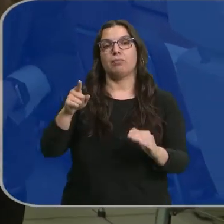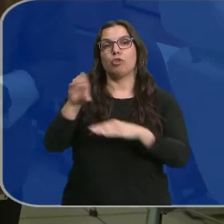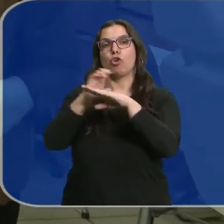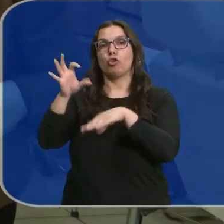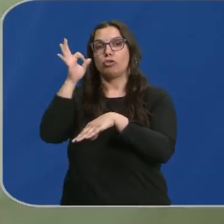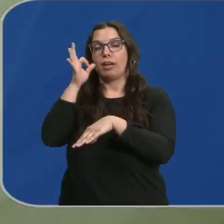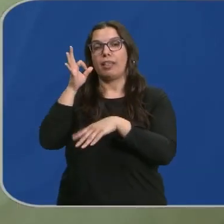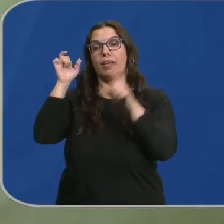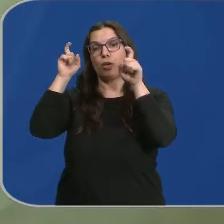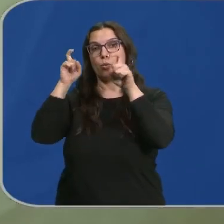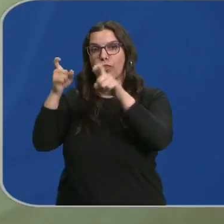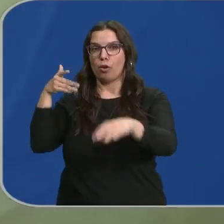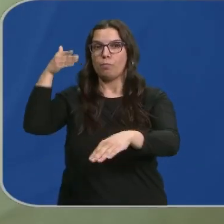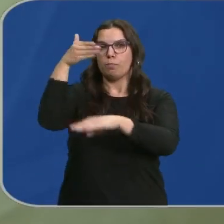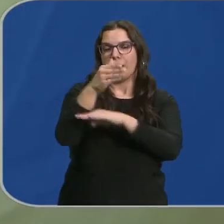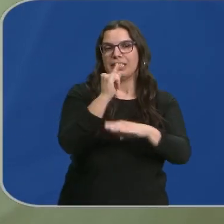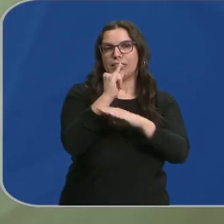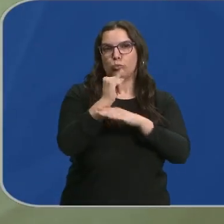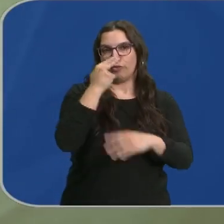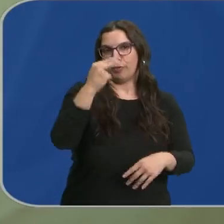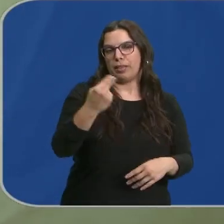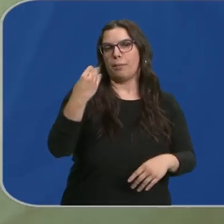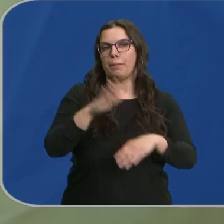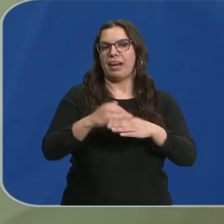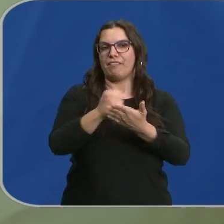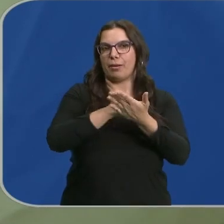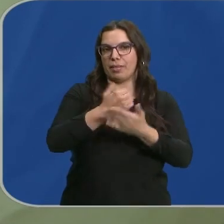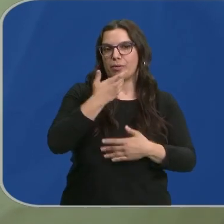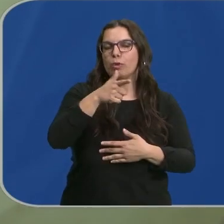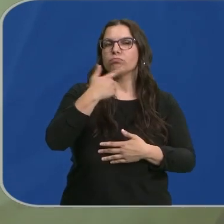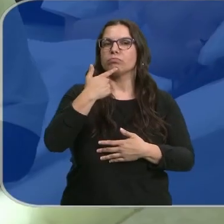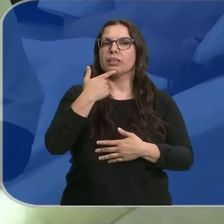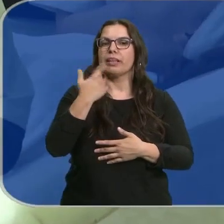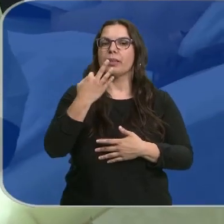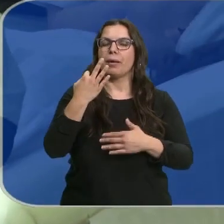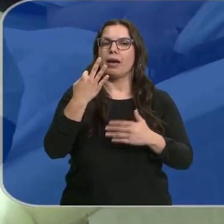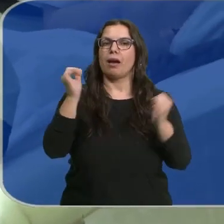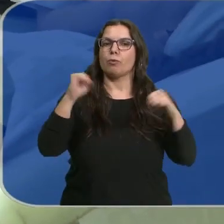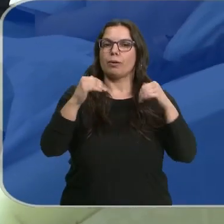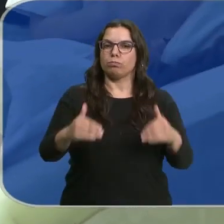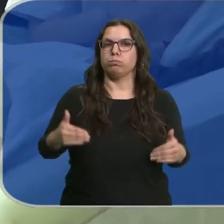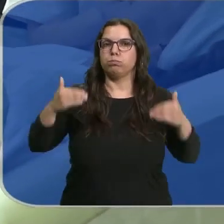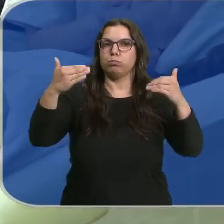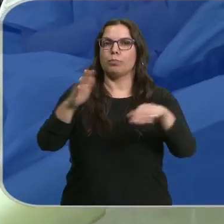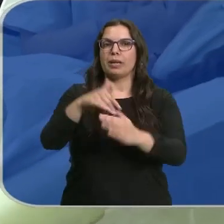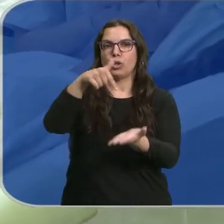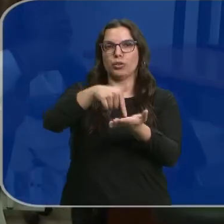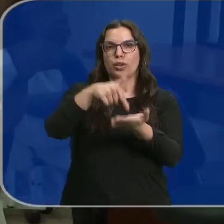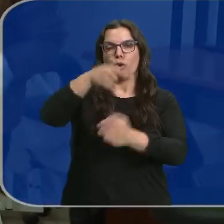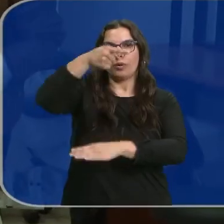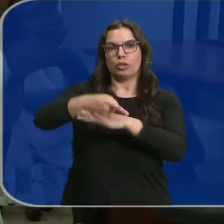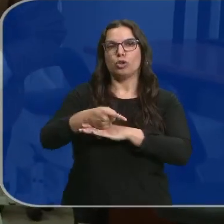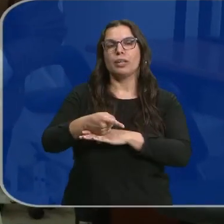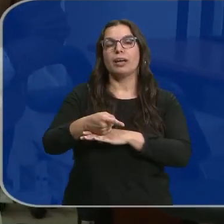de Valladolid, donde se cursará farmacia y parafarmacia, ha reclamado la aprobación de una moratoria para la cotización obligatoria de los alumnos